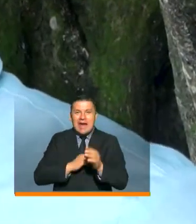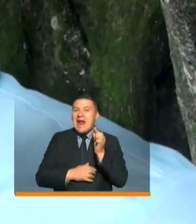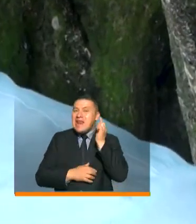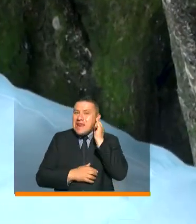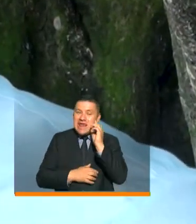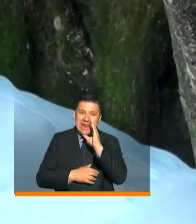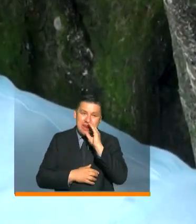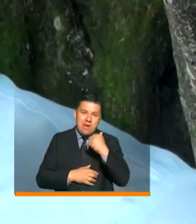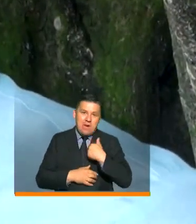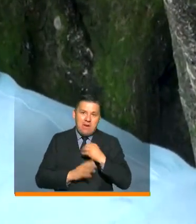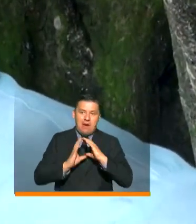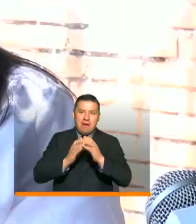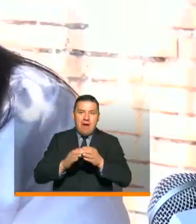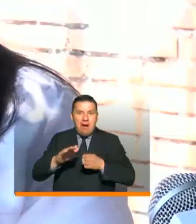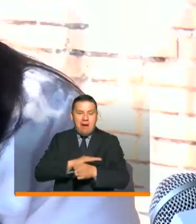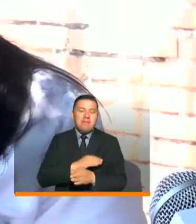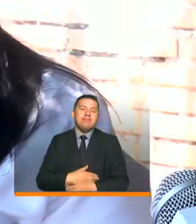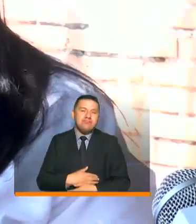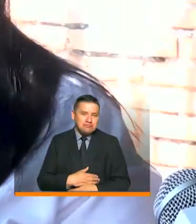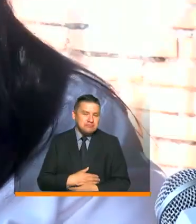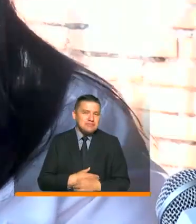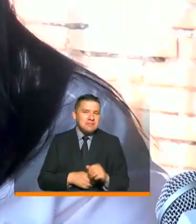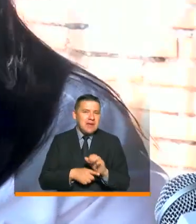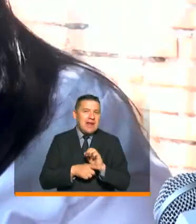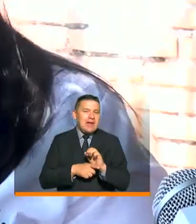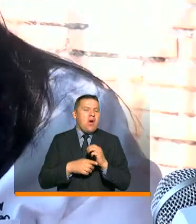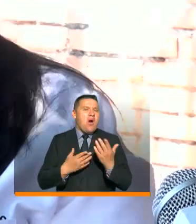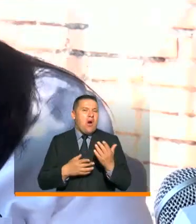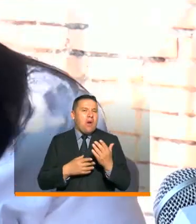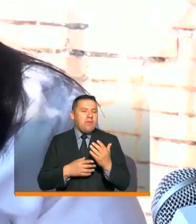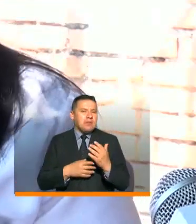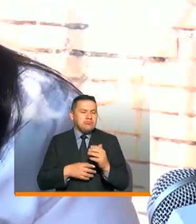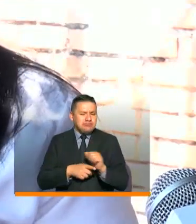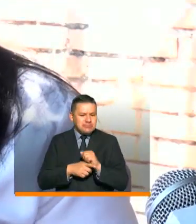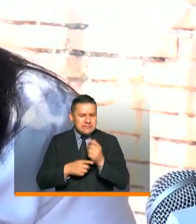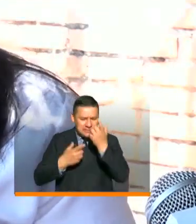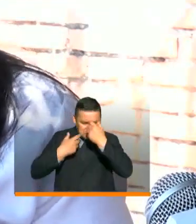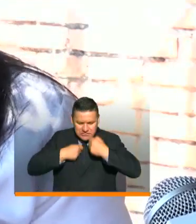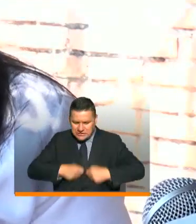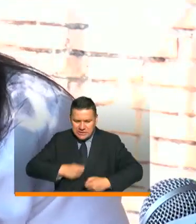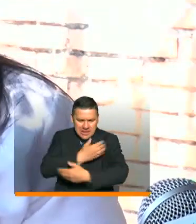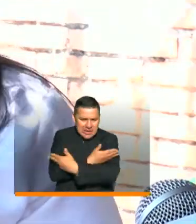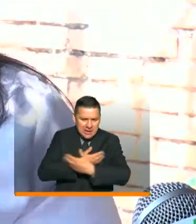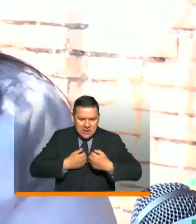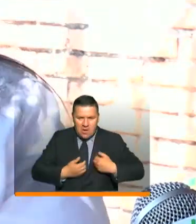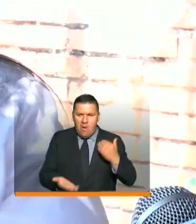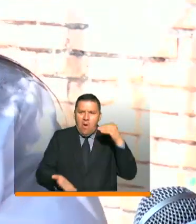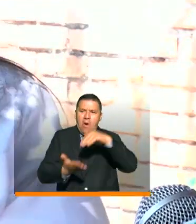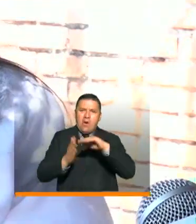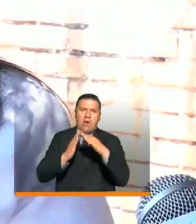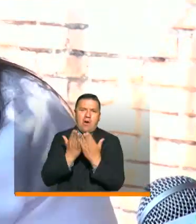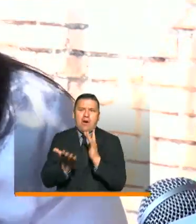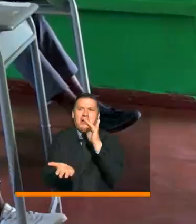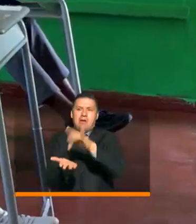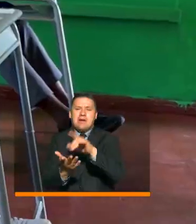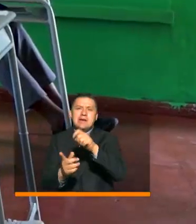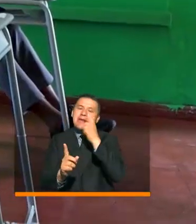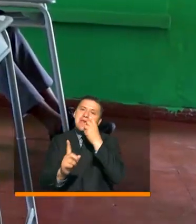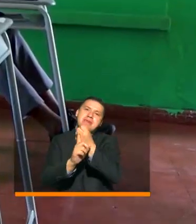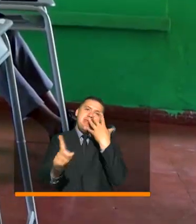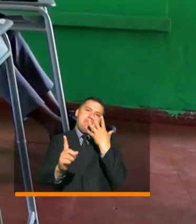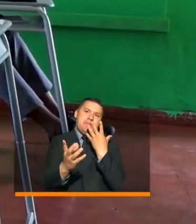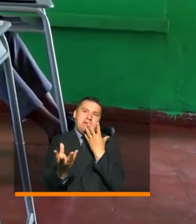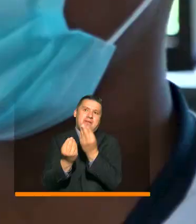y niñas, todos en un aula de clases. Este ejercicio solamente es posible si todos nos colocamos la camiseta de volver al colegio, porque necesitamos impactar la